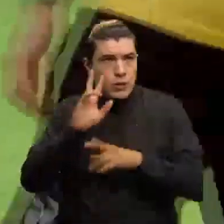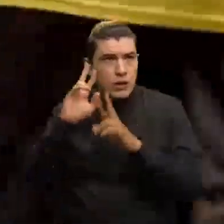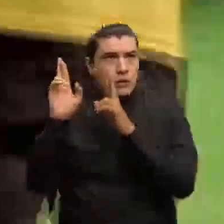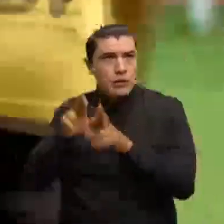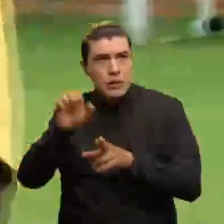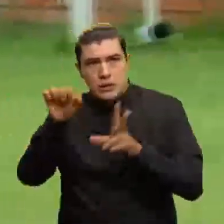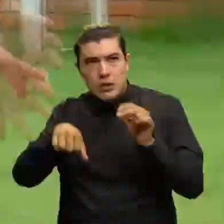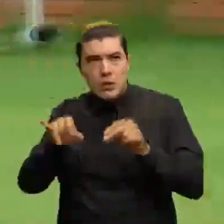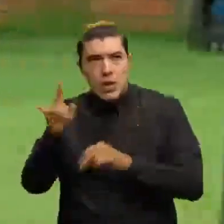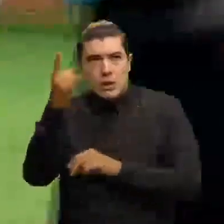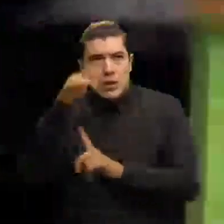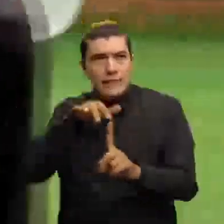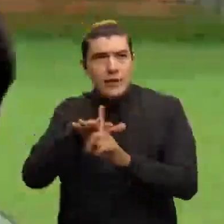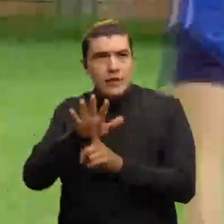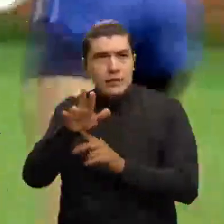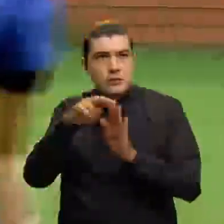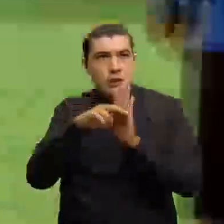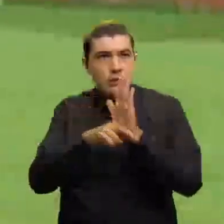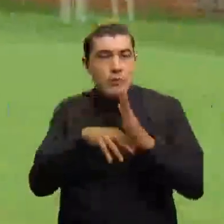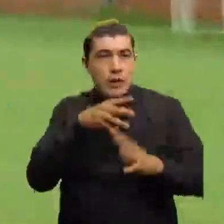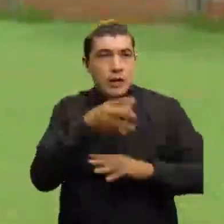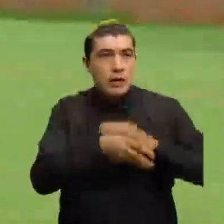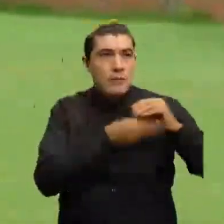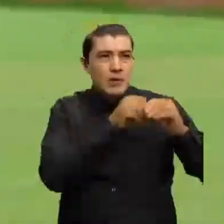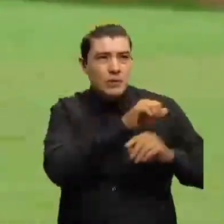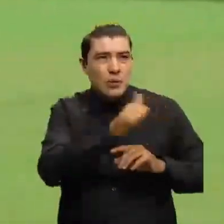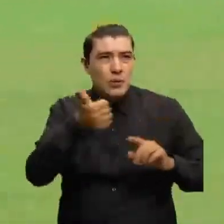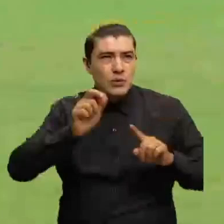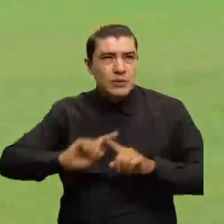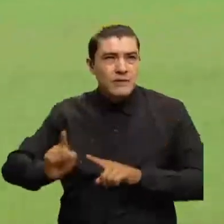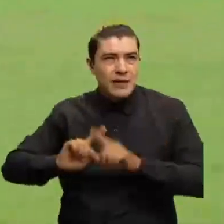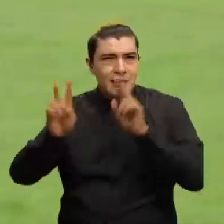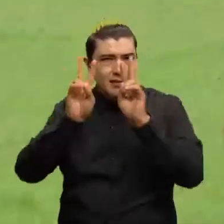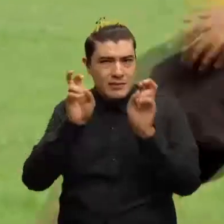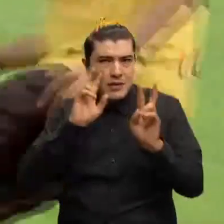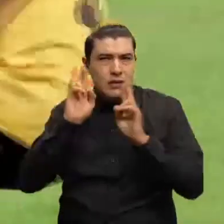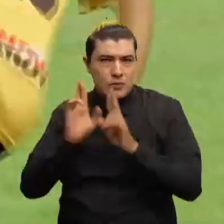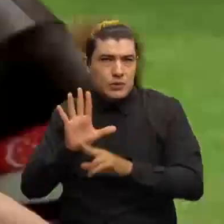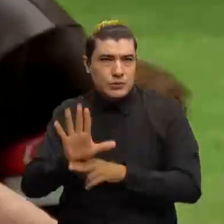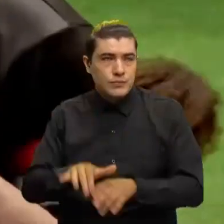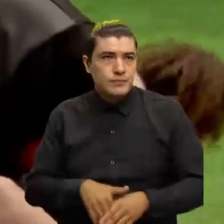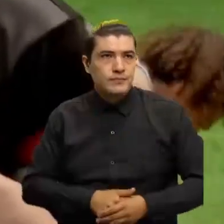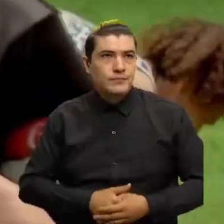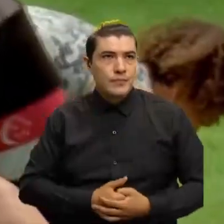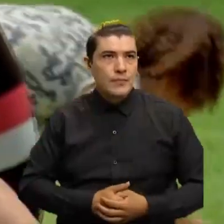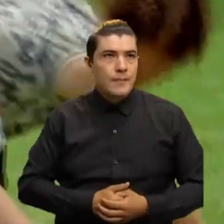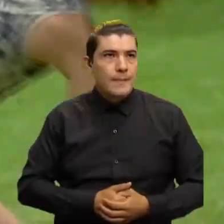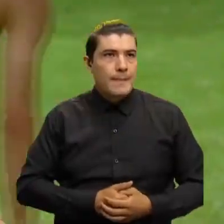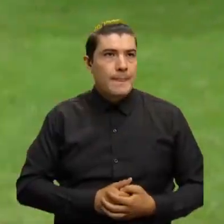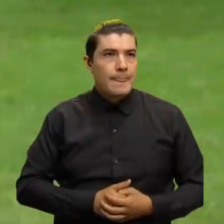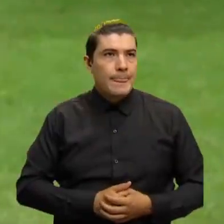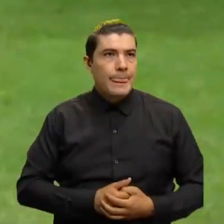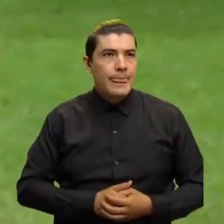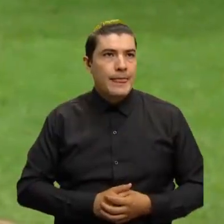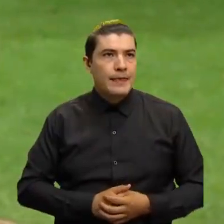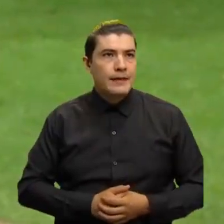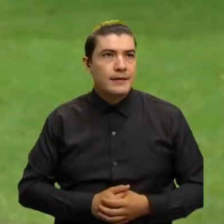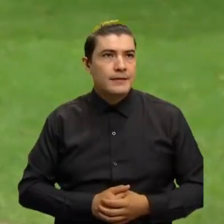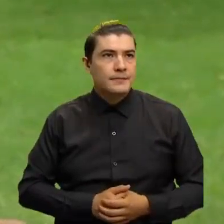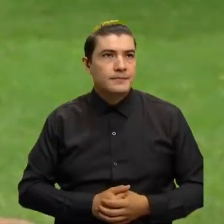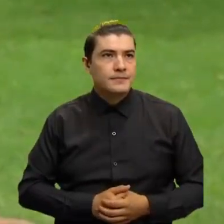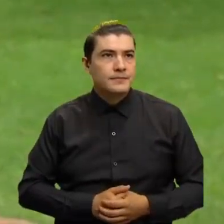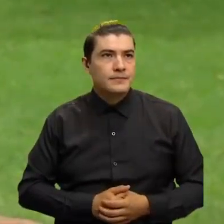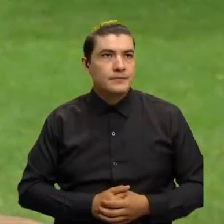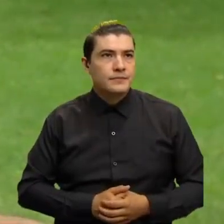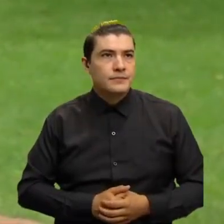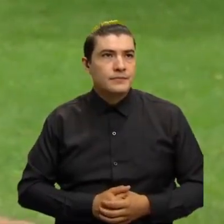hubo alguna transgresión al reglamento, además de otros aspectos que también se destacan. Creo que la intensidad con la que se juega